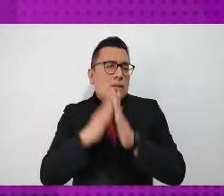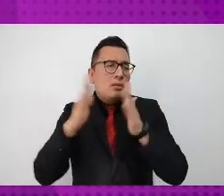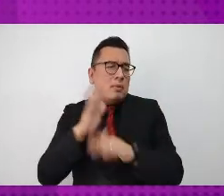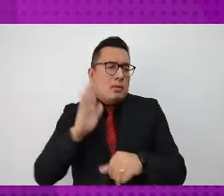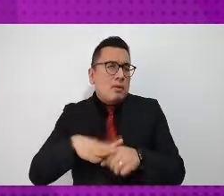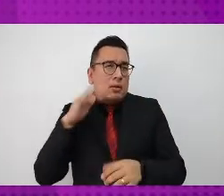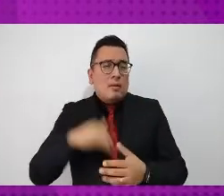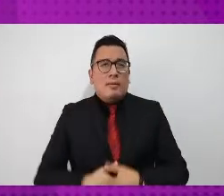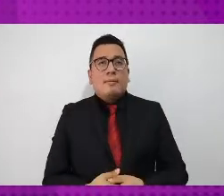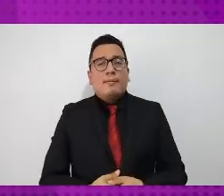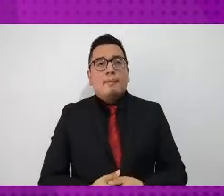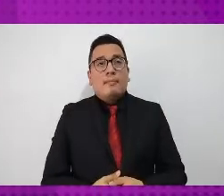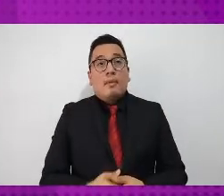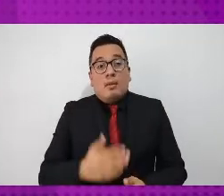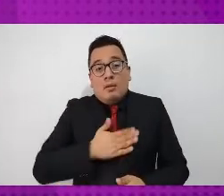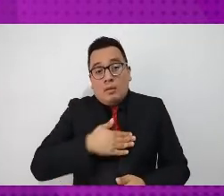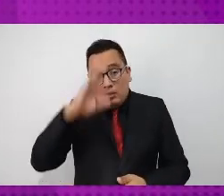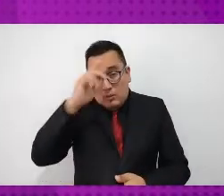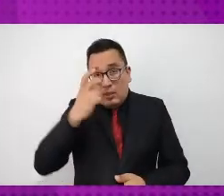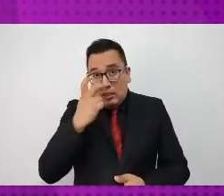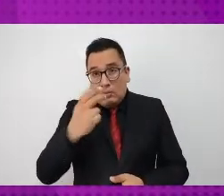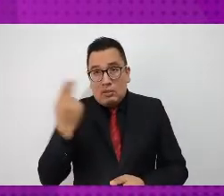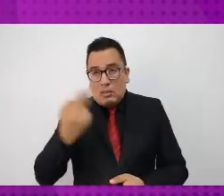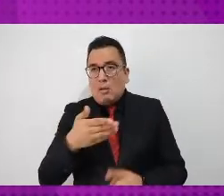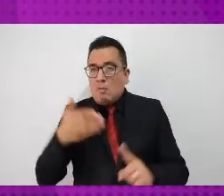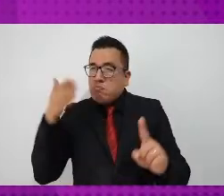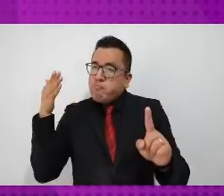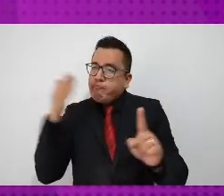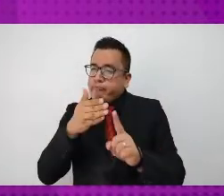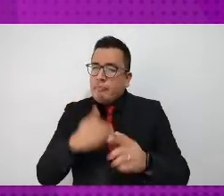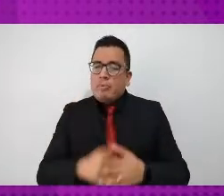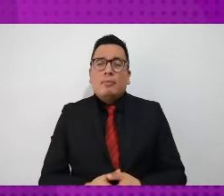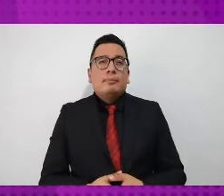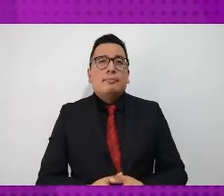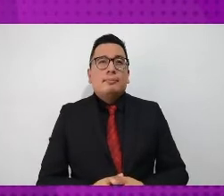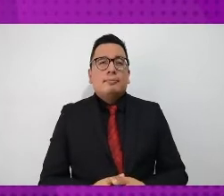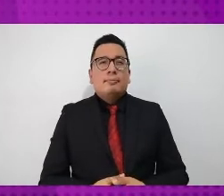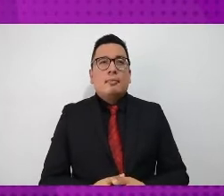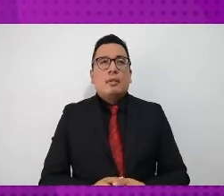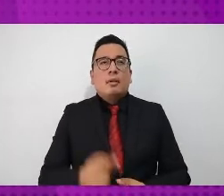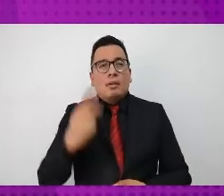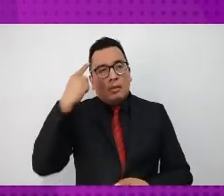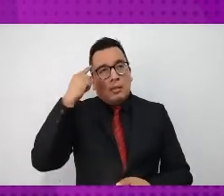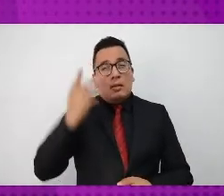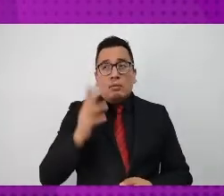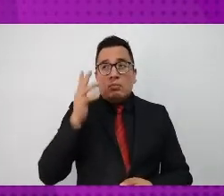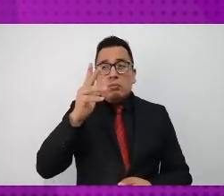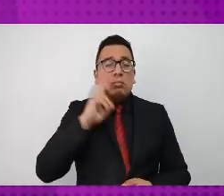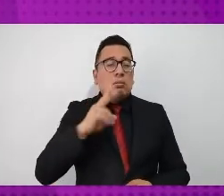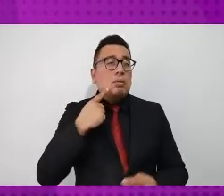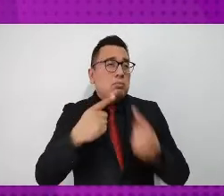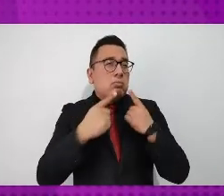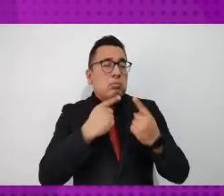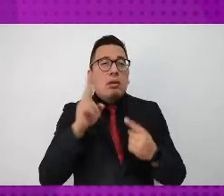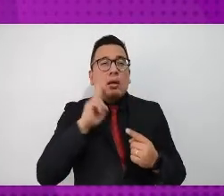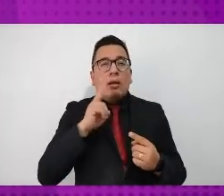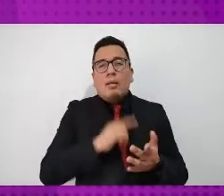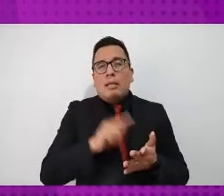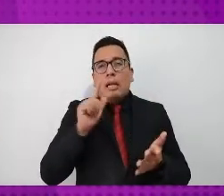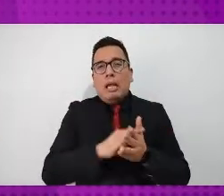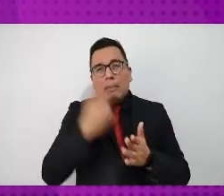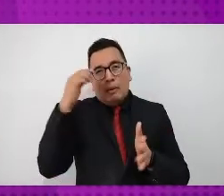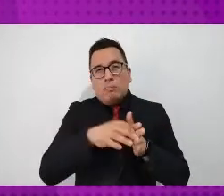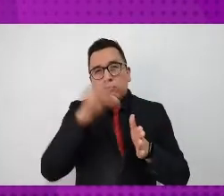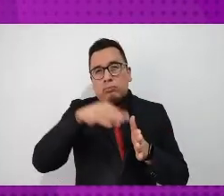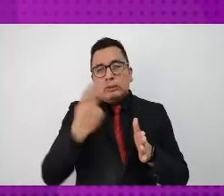en lo particular creo que ahí debería de estar el eje transversal de una futura posible discusión de reforma electoral como